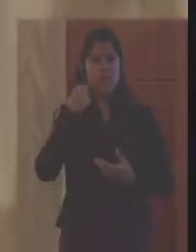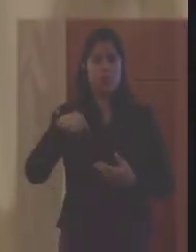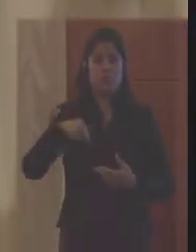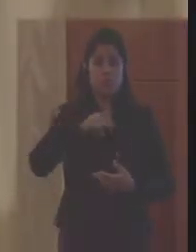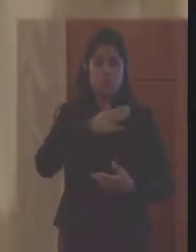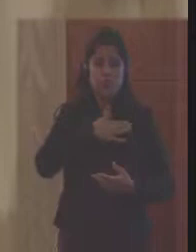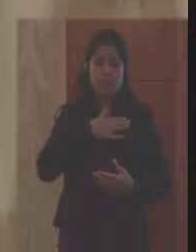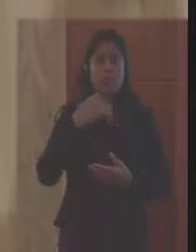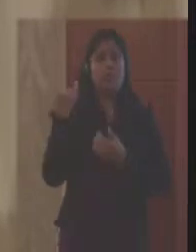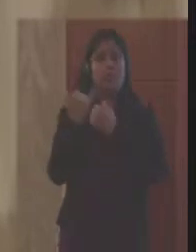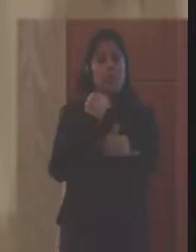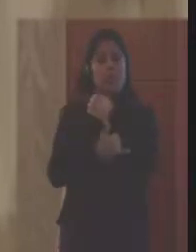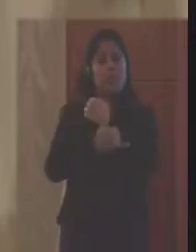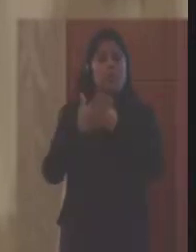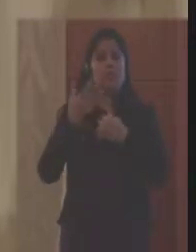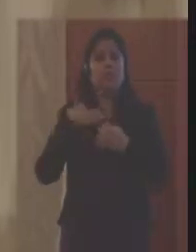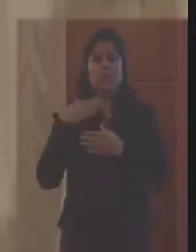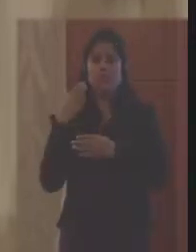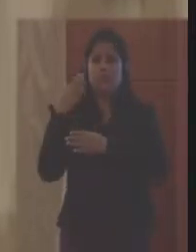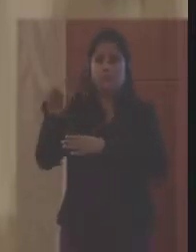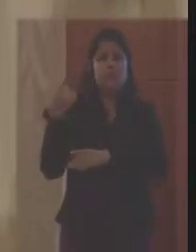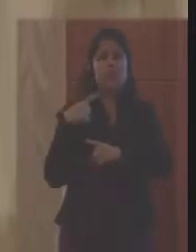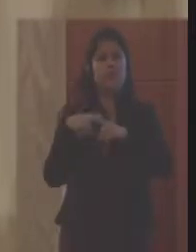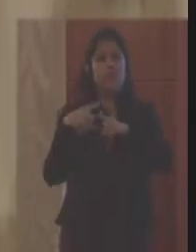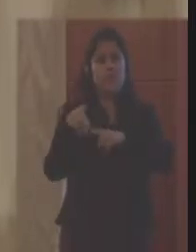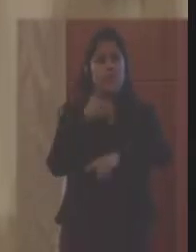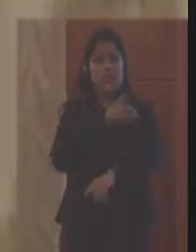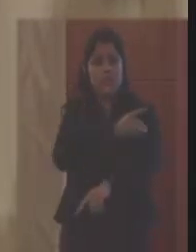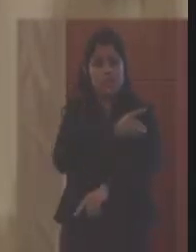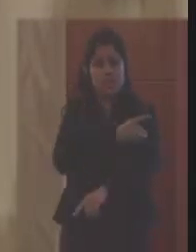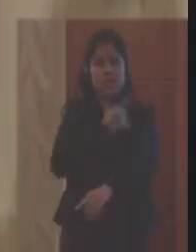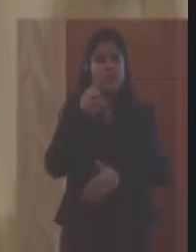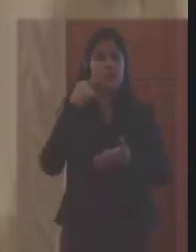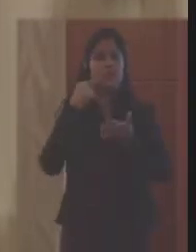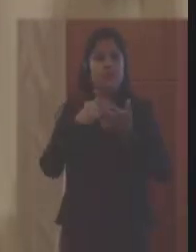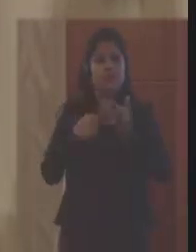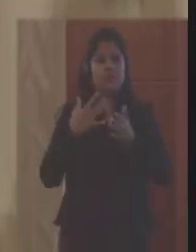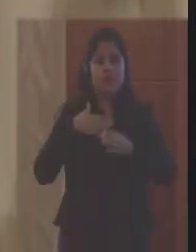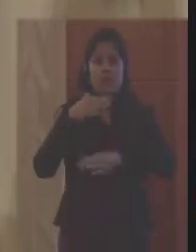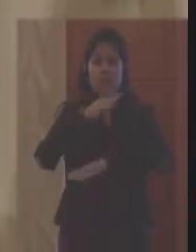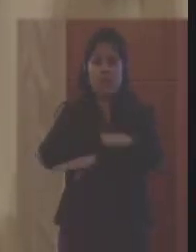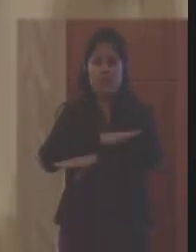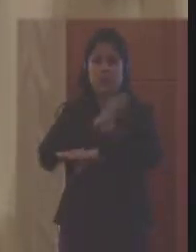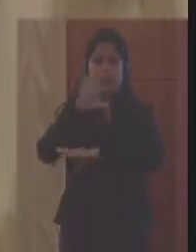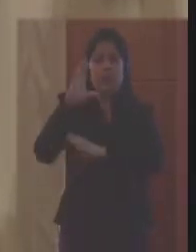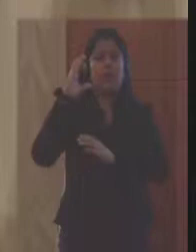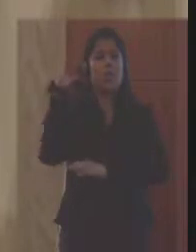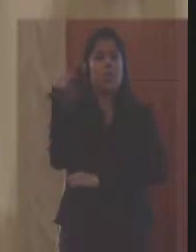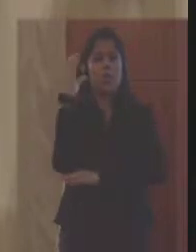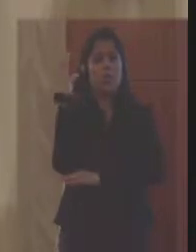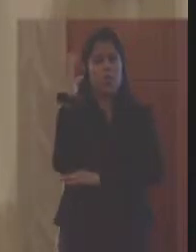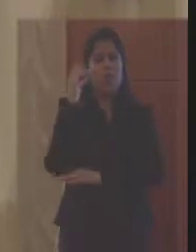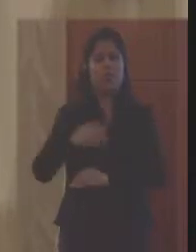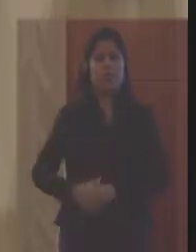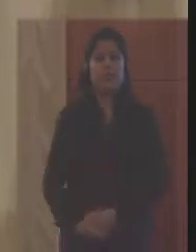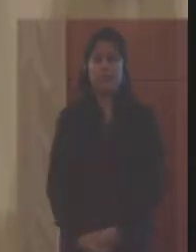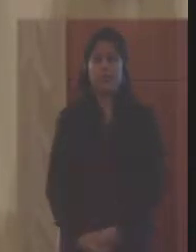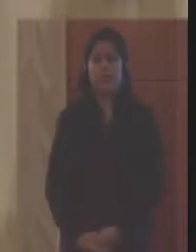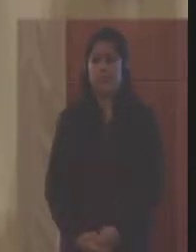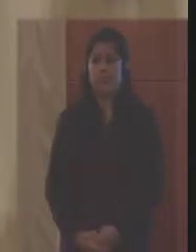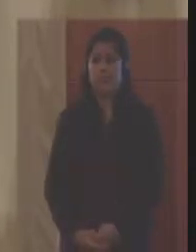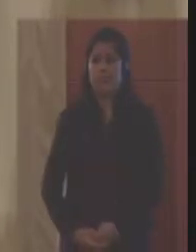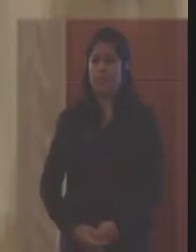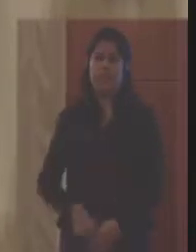país saber que una de las delegaciones más grandes que se tienen en esta plataforma es la de Colombia.